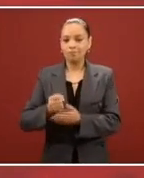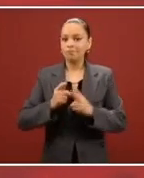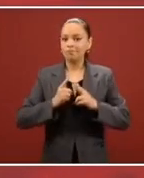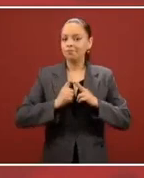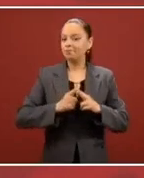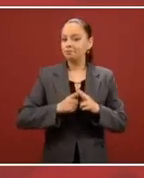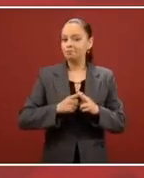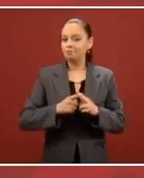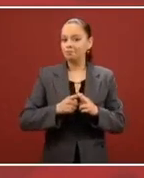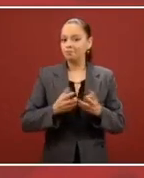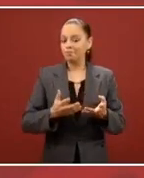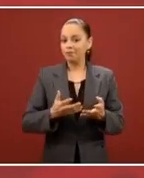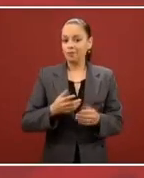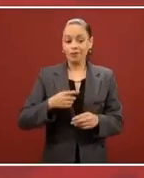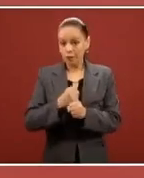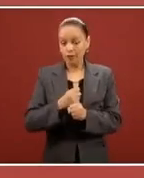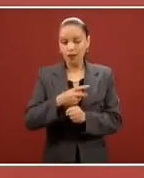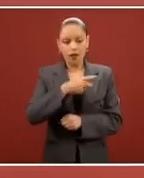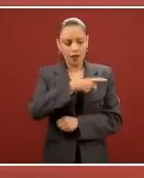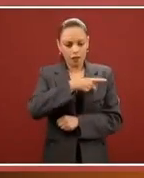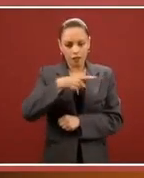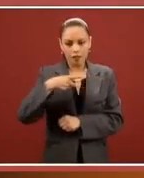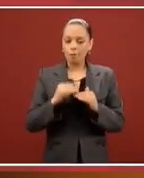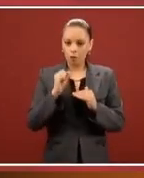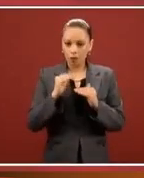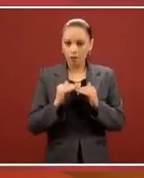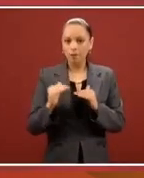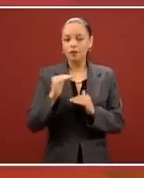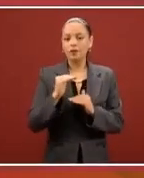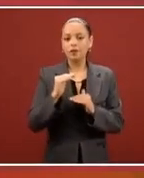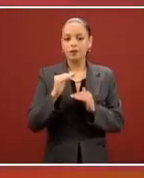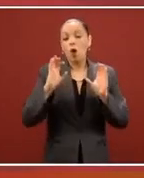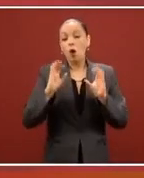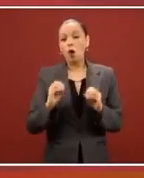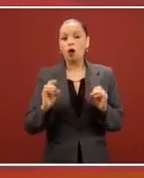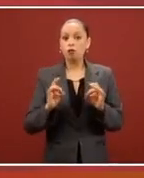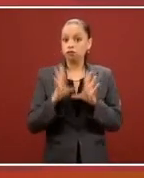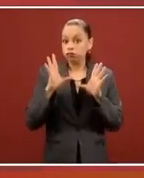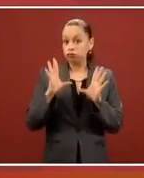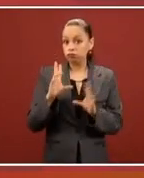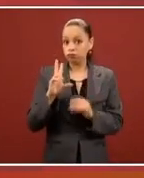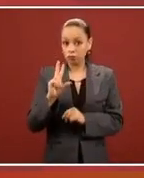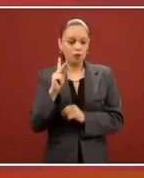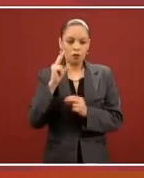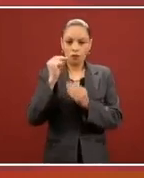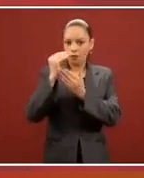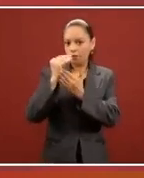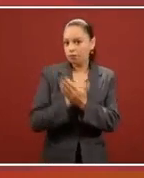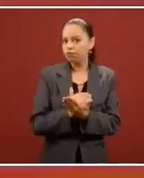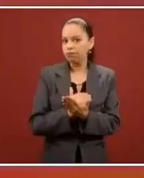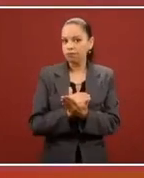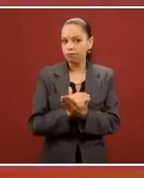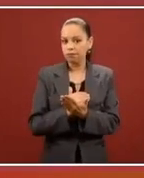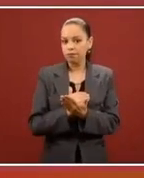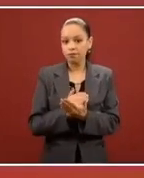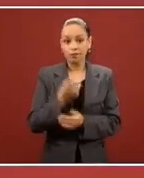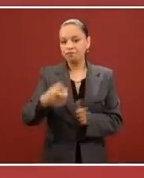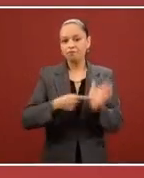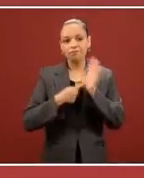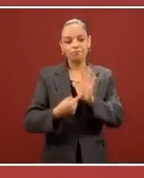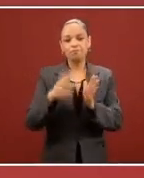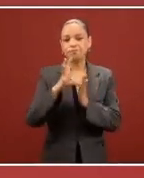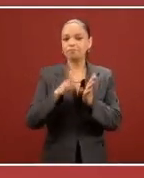Cada año tiene que ser mayor o no reducirse, y es mandato